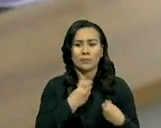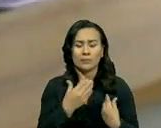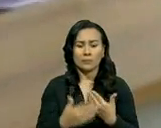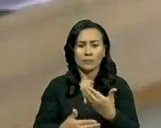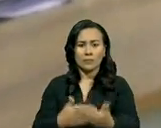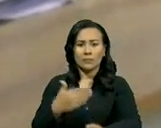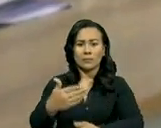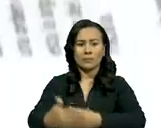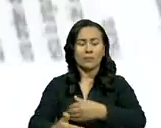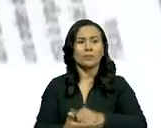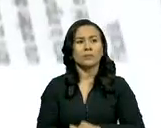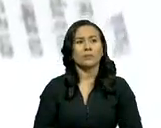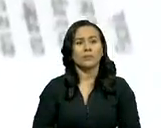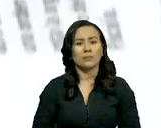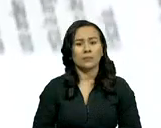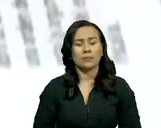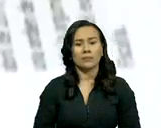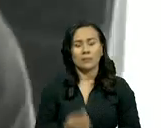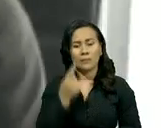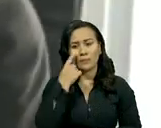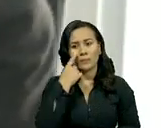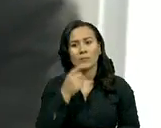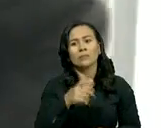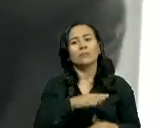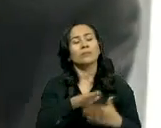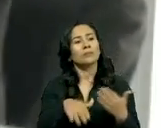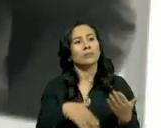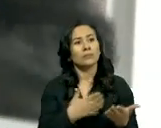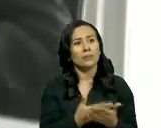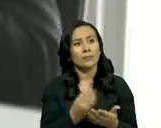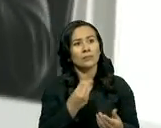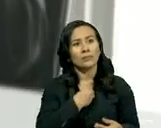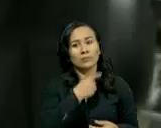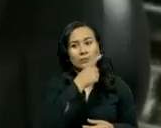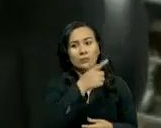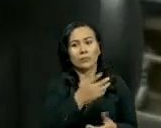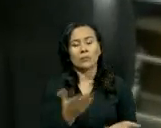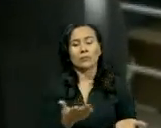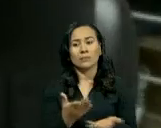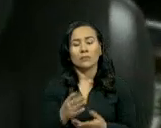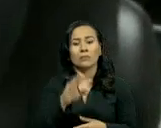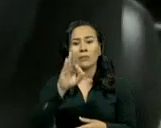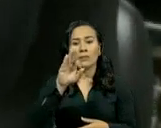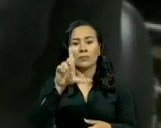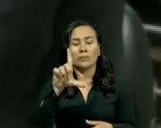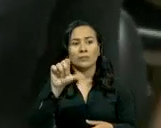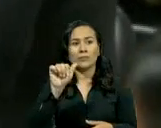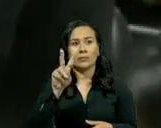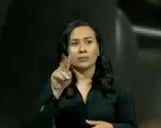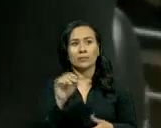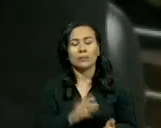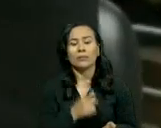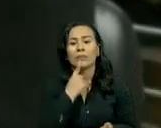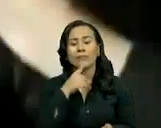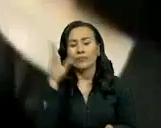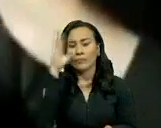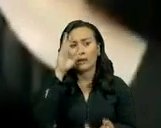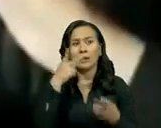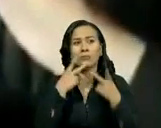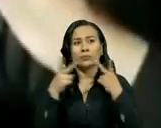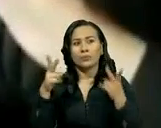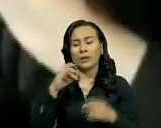incluyendo la salida del país del procesado, devino en que el juez Flavio Palomino acoge el pedido de difusión roja que solicitó Fiscalía. Él